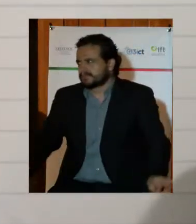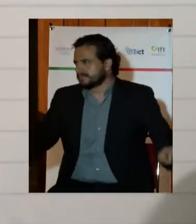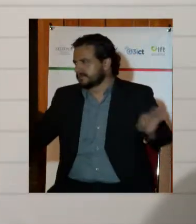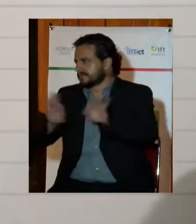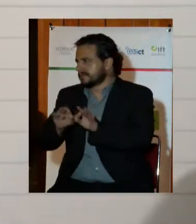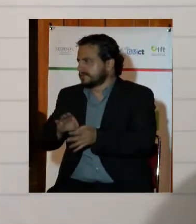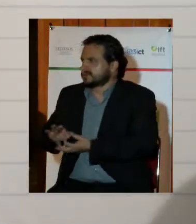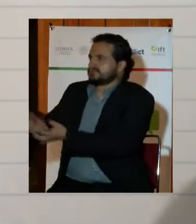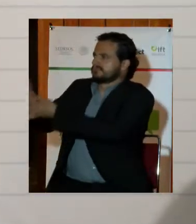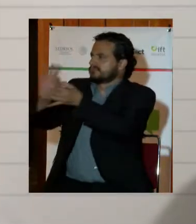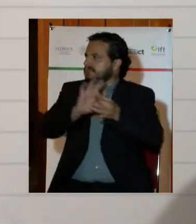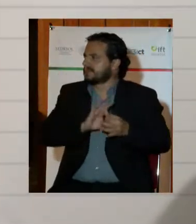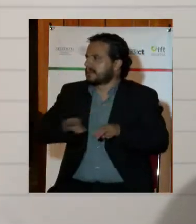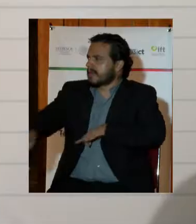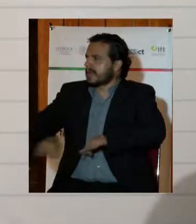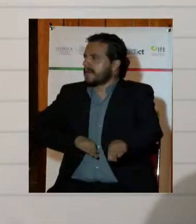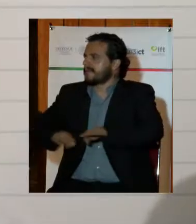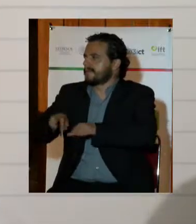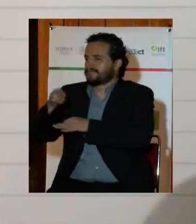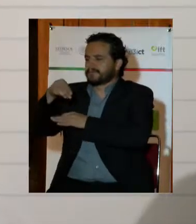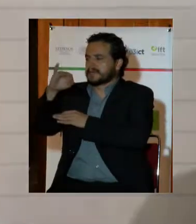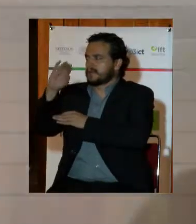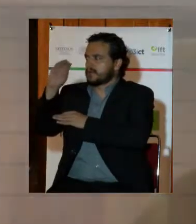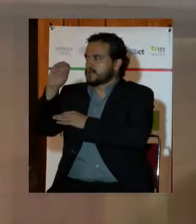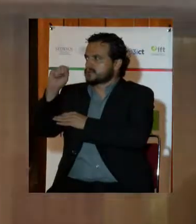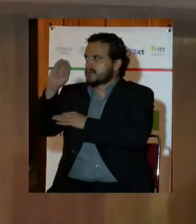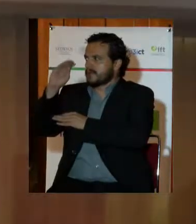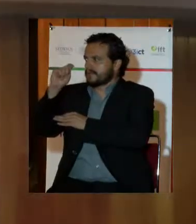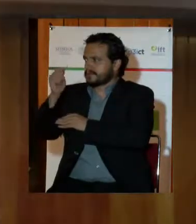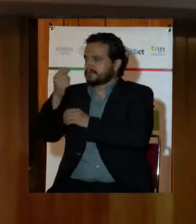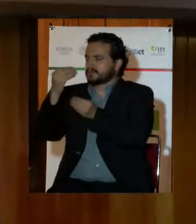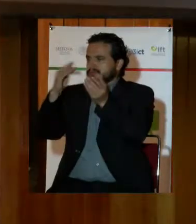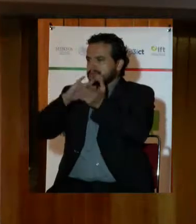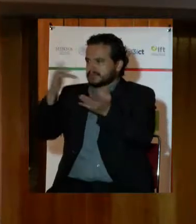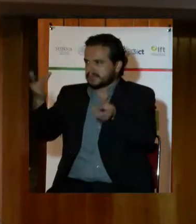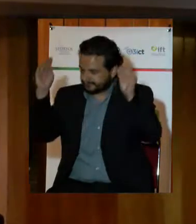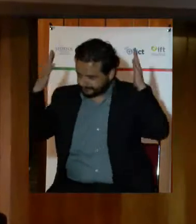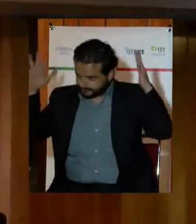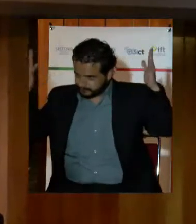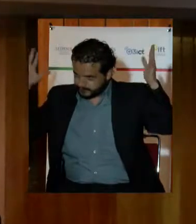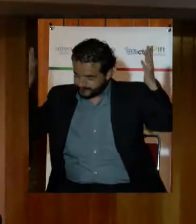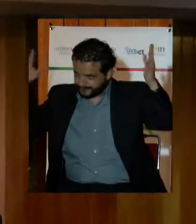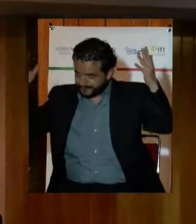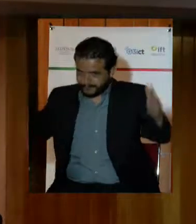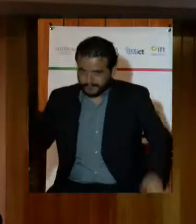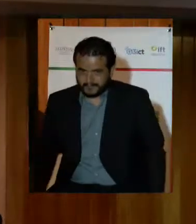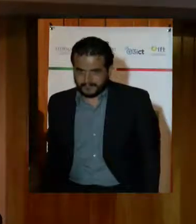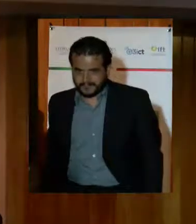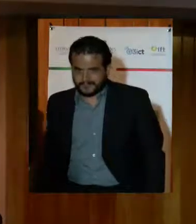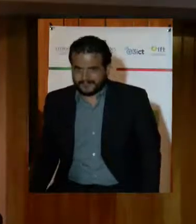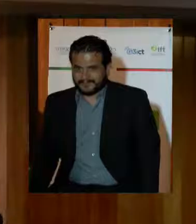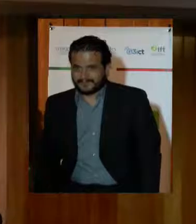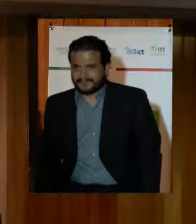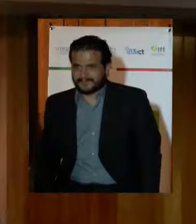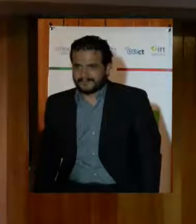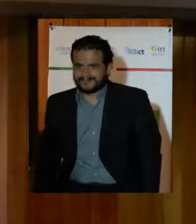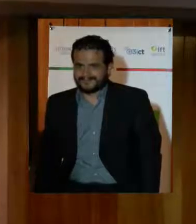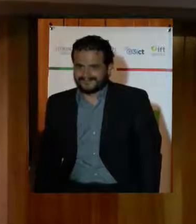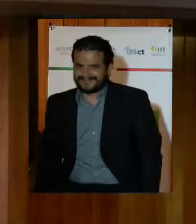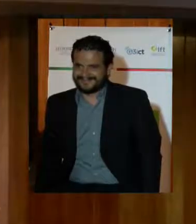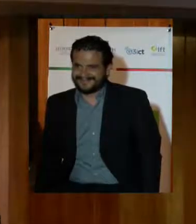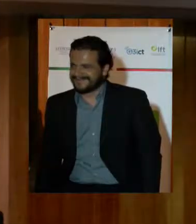la misión de Microsoft. Muchas gracias. Gracias, Armida.